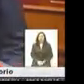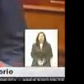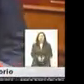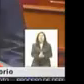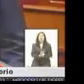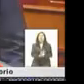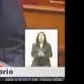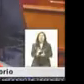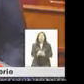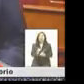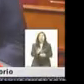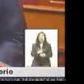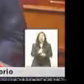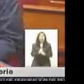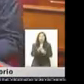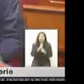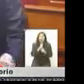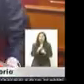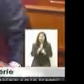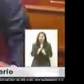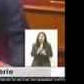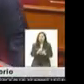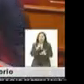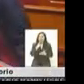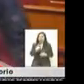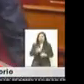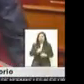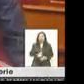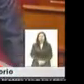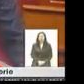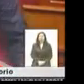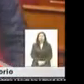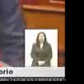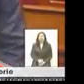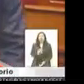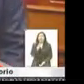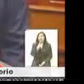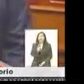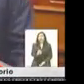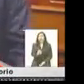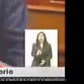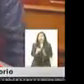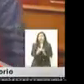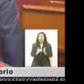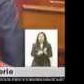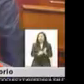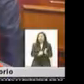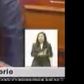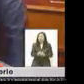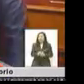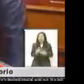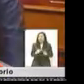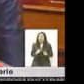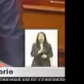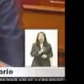bienes y servicios, obras y consultorías que requieren las Fuerzas Armadas. Es decir, la Agencia de Compras permitirá